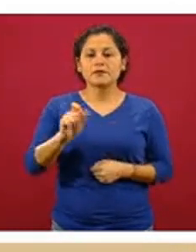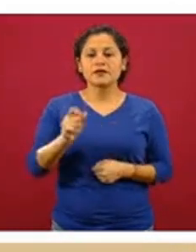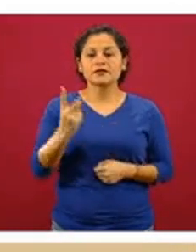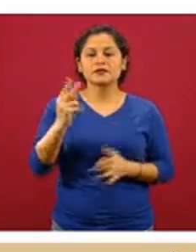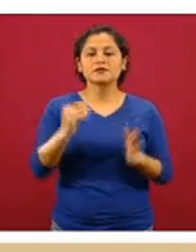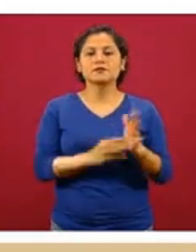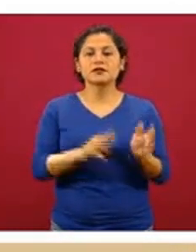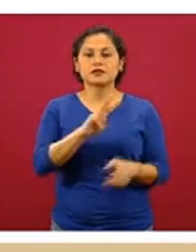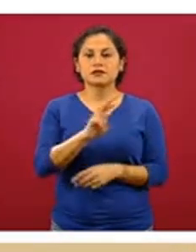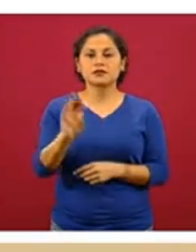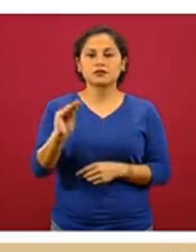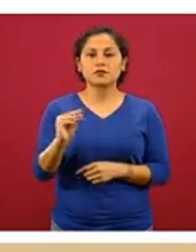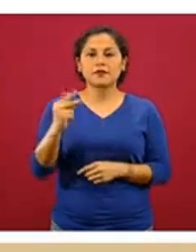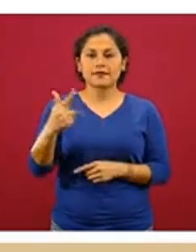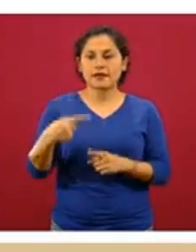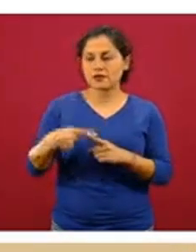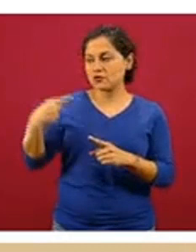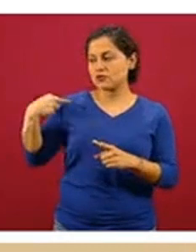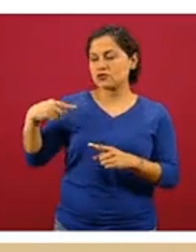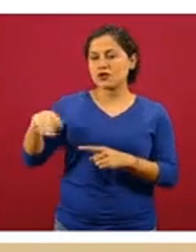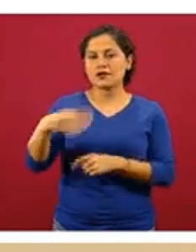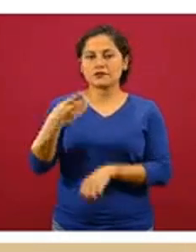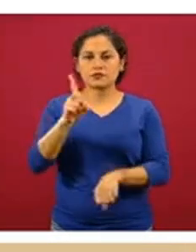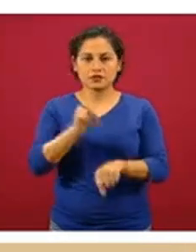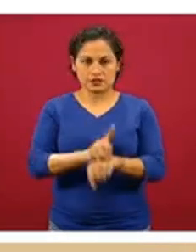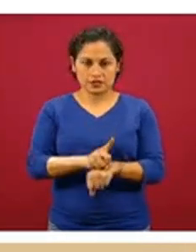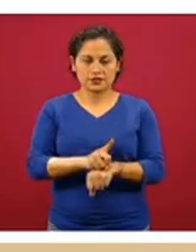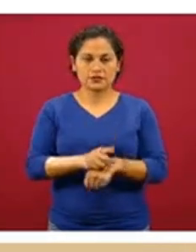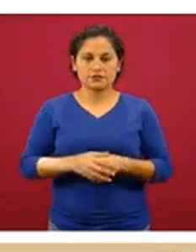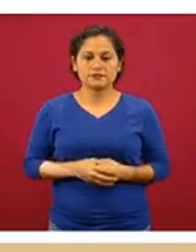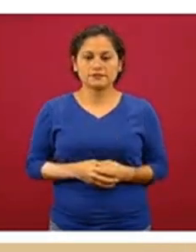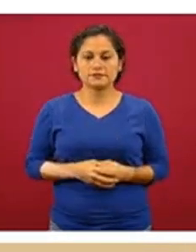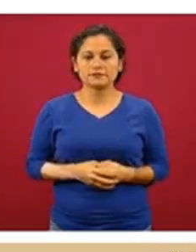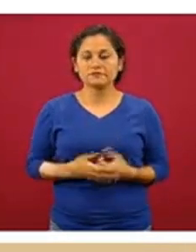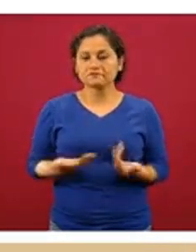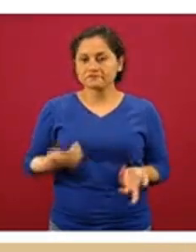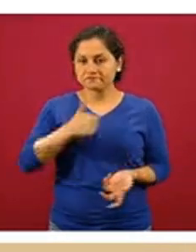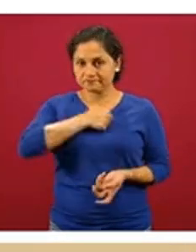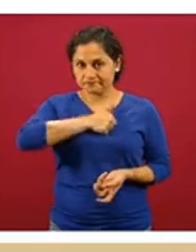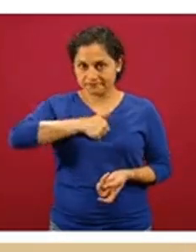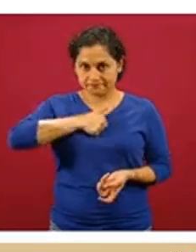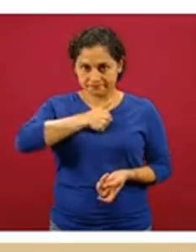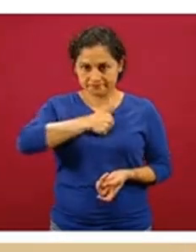22.398 personas lo han tenido en los últimos 14 días y desafortunadamente